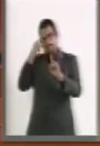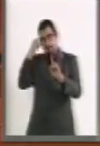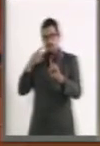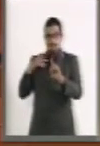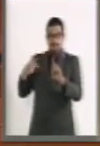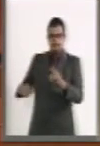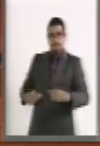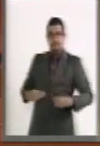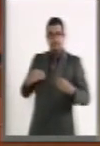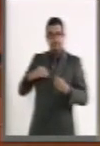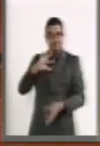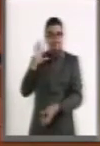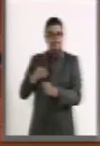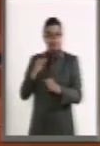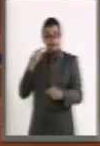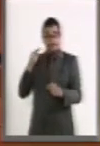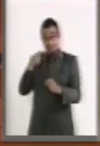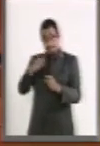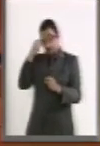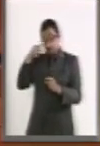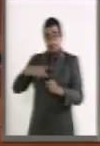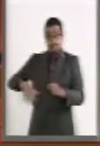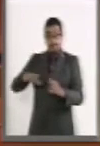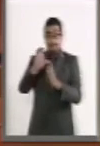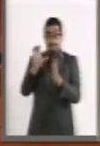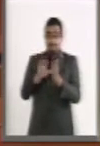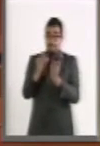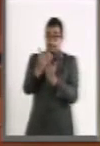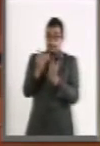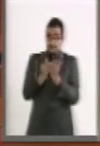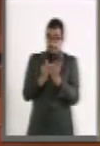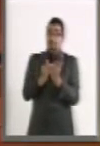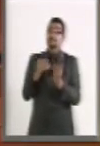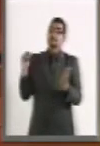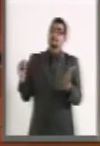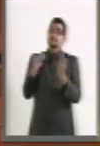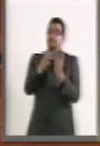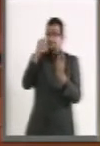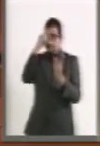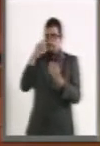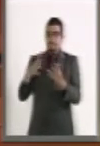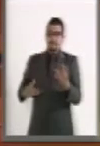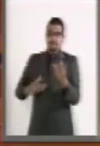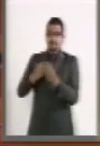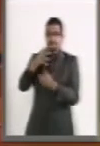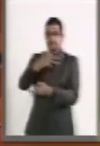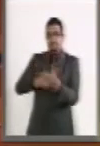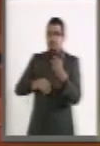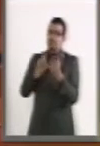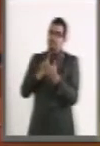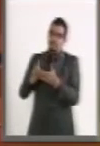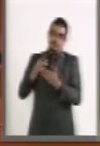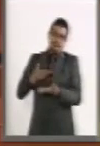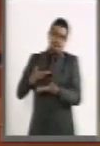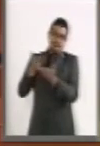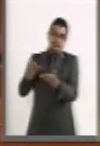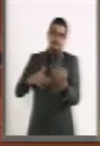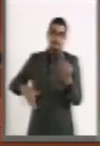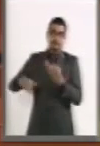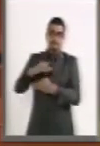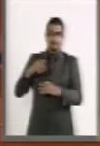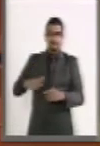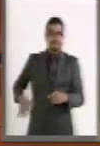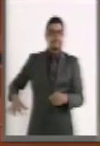Por nuestra Constitución, para nuestra Constitución, la participación en el ejercicio educativo es un derecho que corresponde a